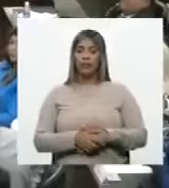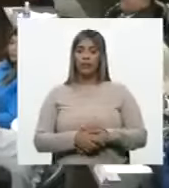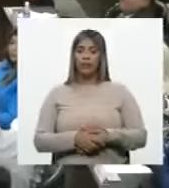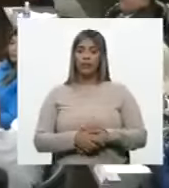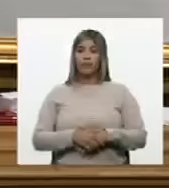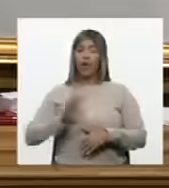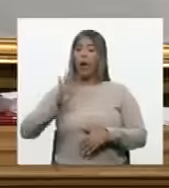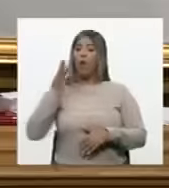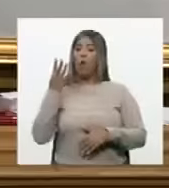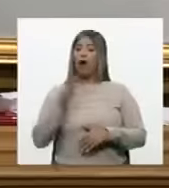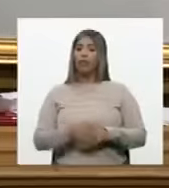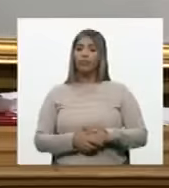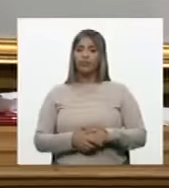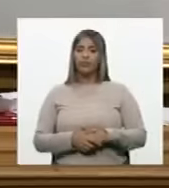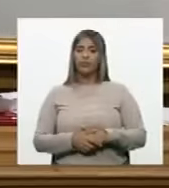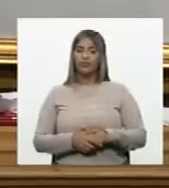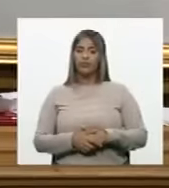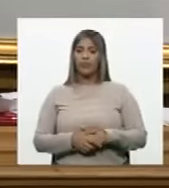Cuarto,